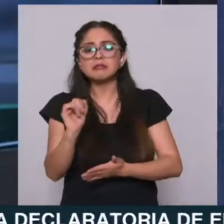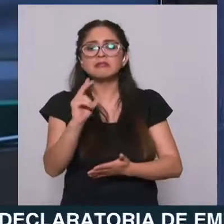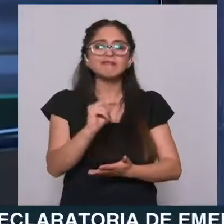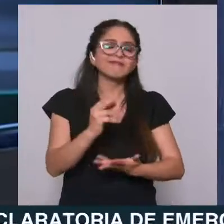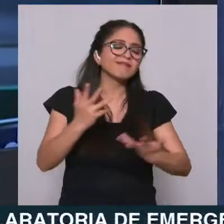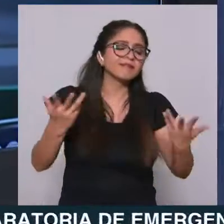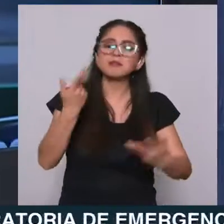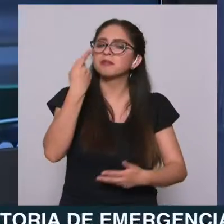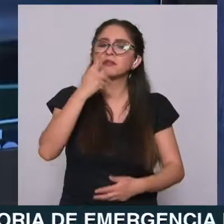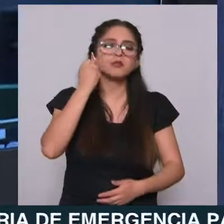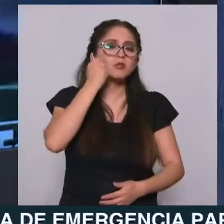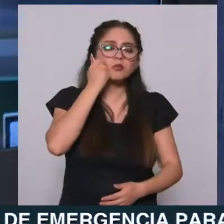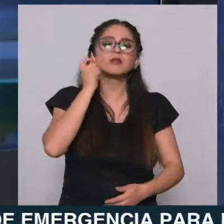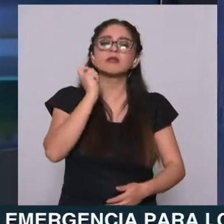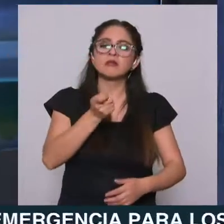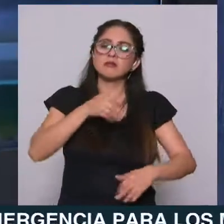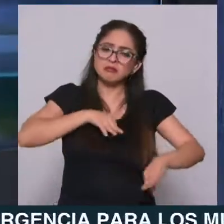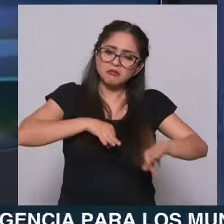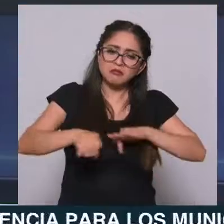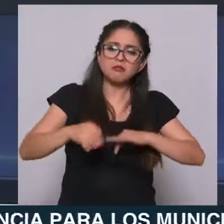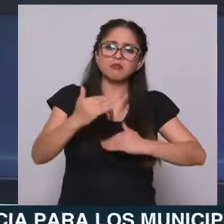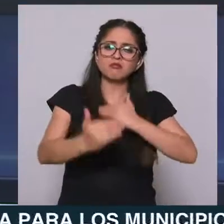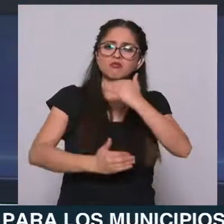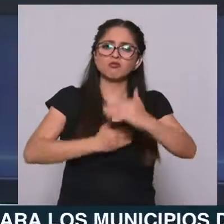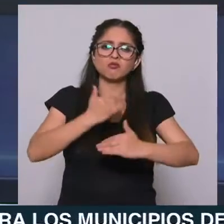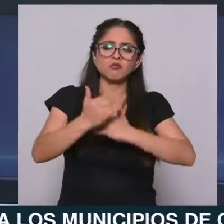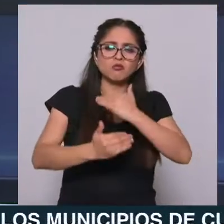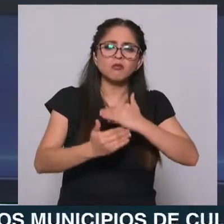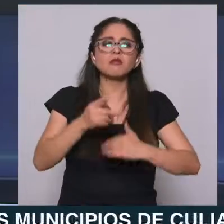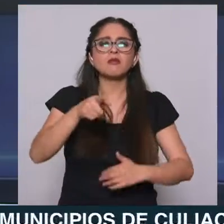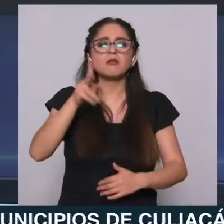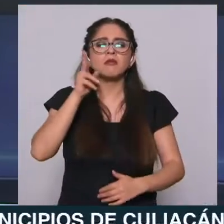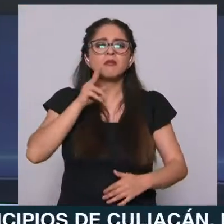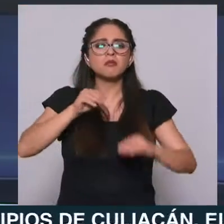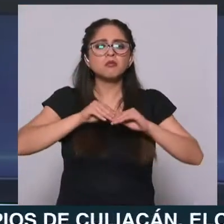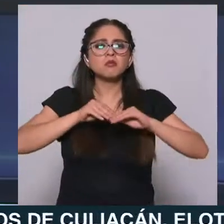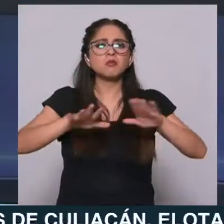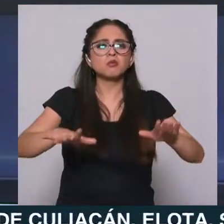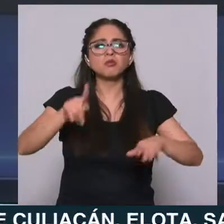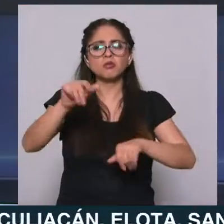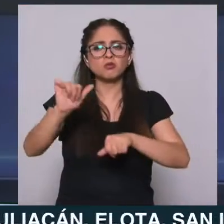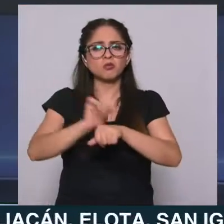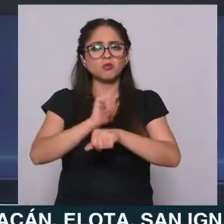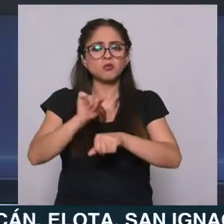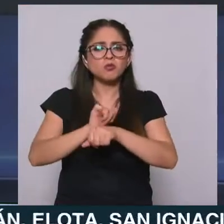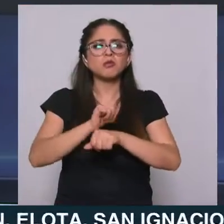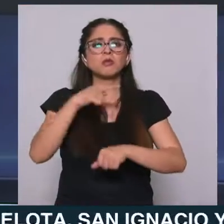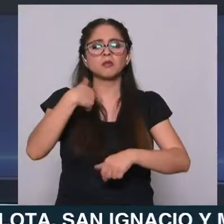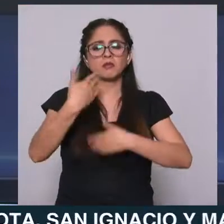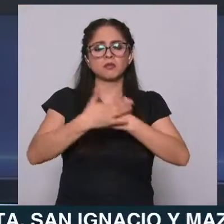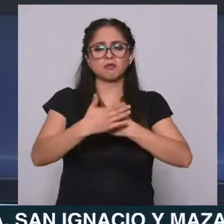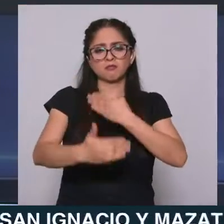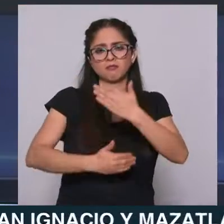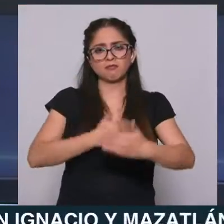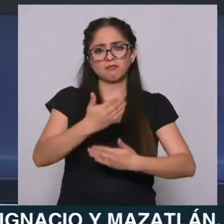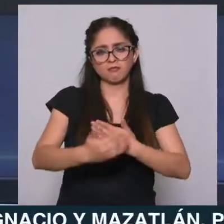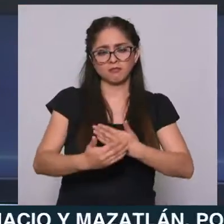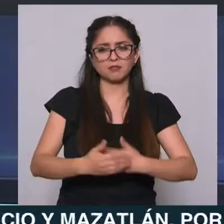día el trabajo es notorio y bueno, lo dejamos bien visto en la pista que ya estamos para pelear adelante y bueno, yo creo